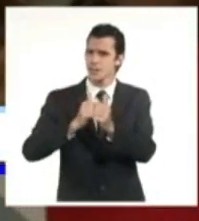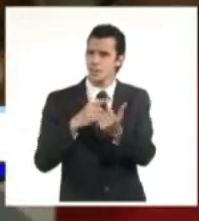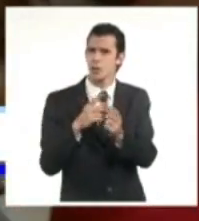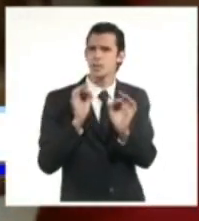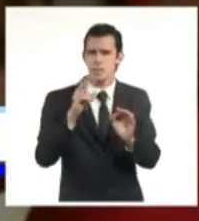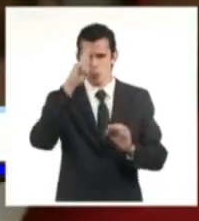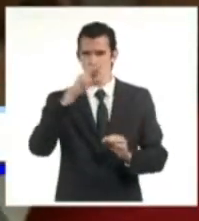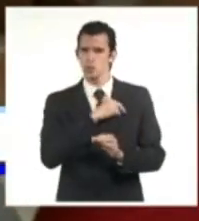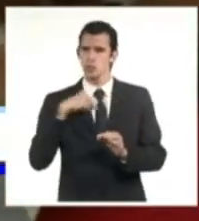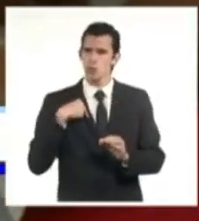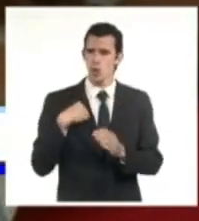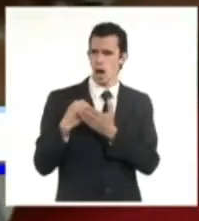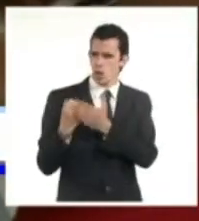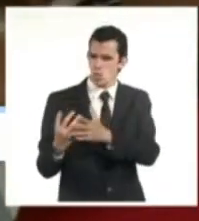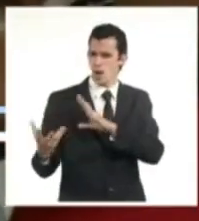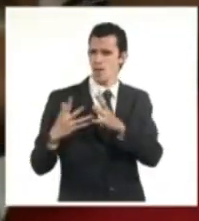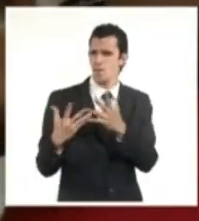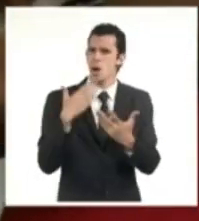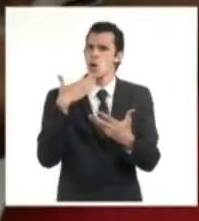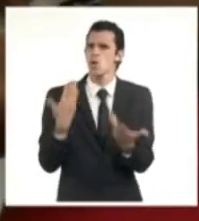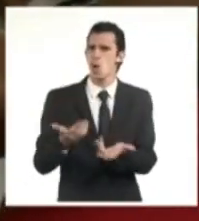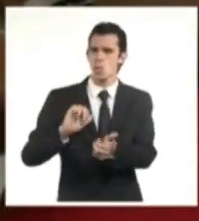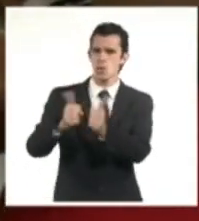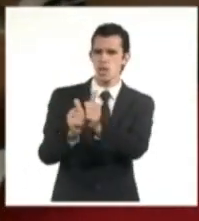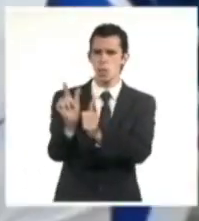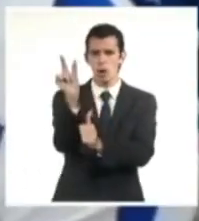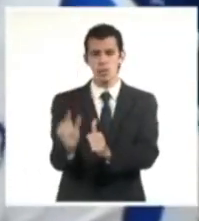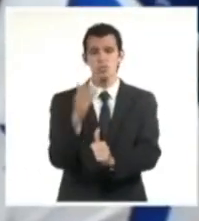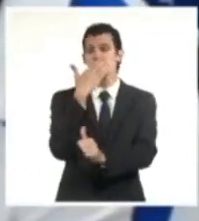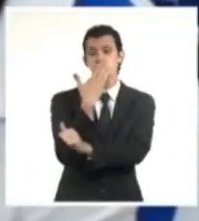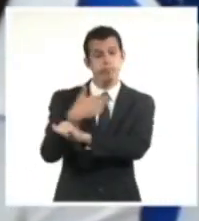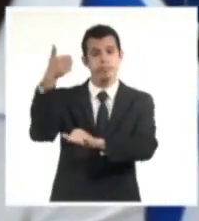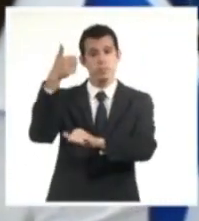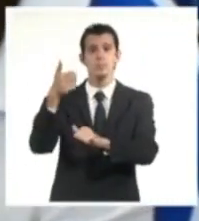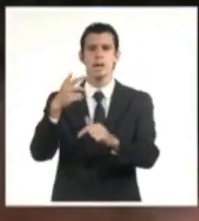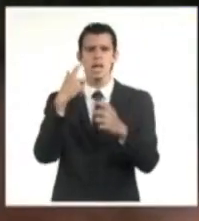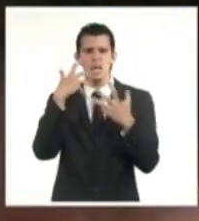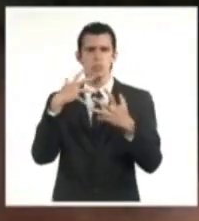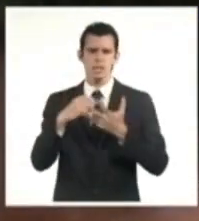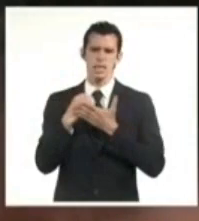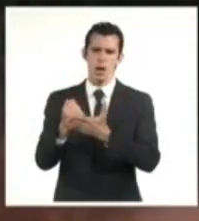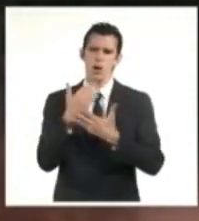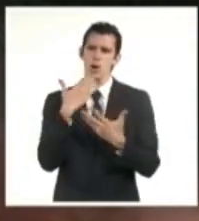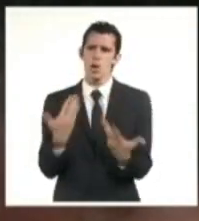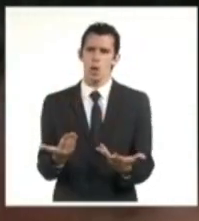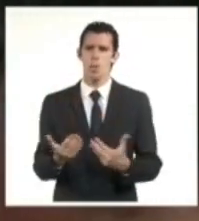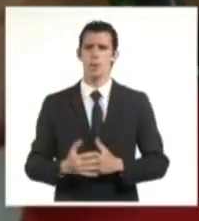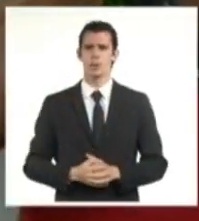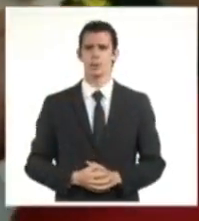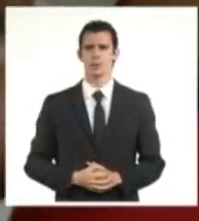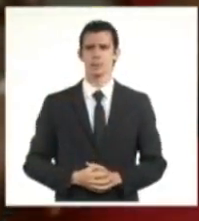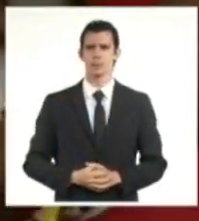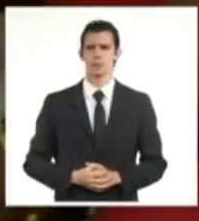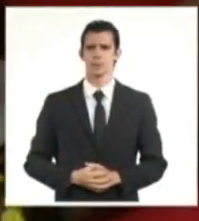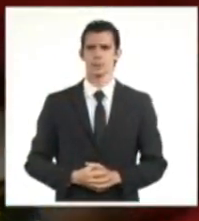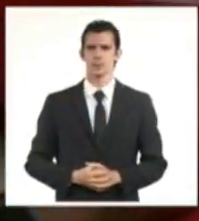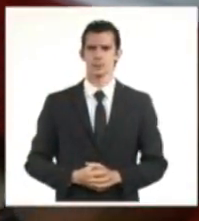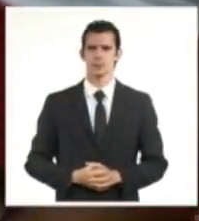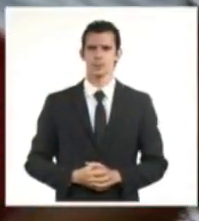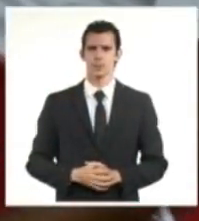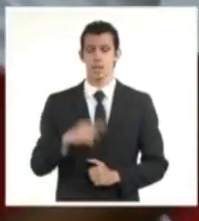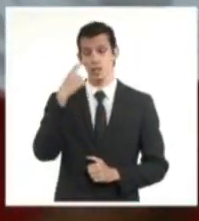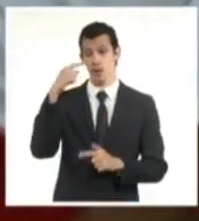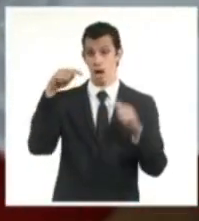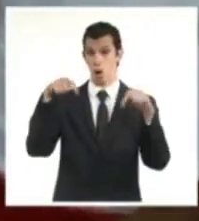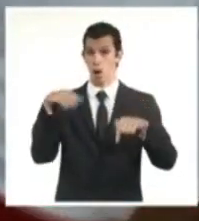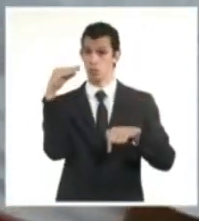esencial en las diferentes etapas del alto rendimiento y que multiplica su connotación en los tiempos actuales con el desarrollo de tecnologías y